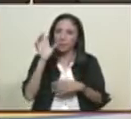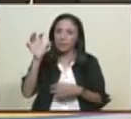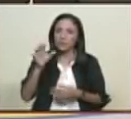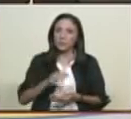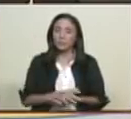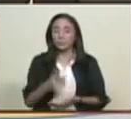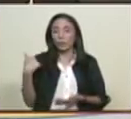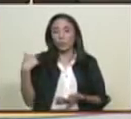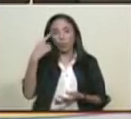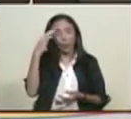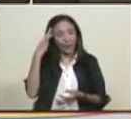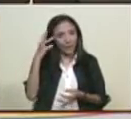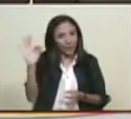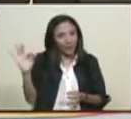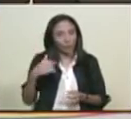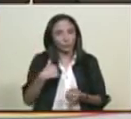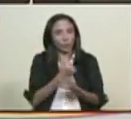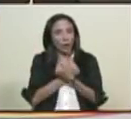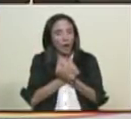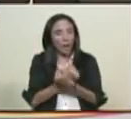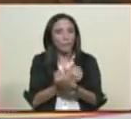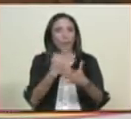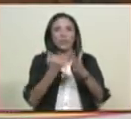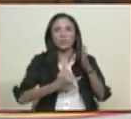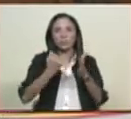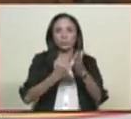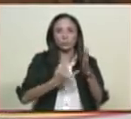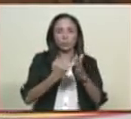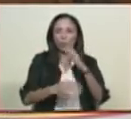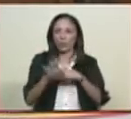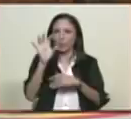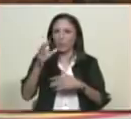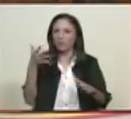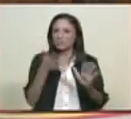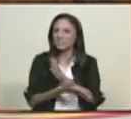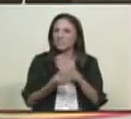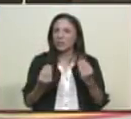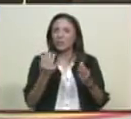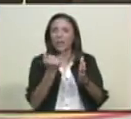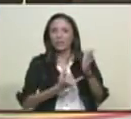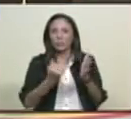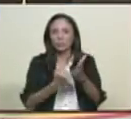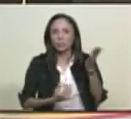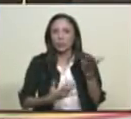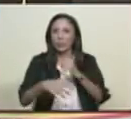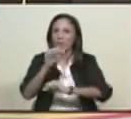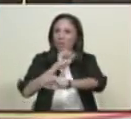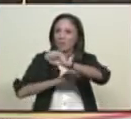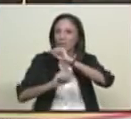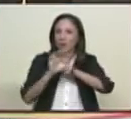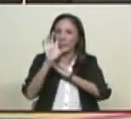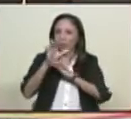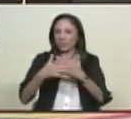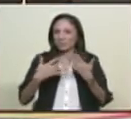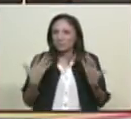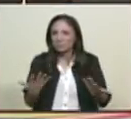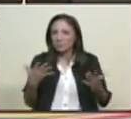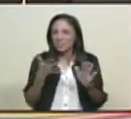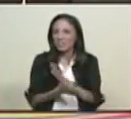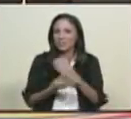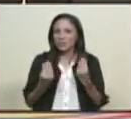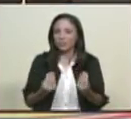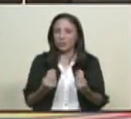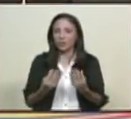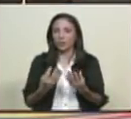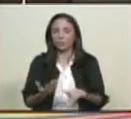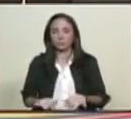Creemos profundamente en las instituciones republicanas, en el concepto de la república, de lo público, de lo compartido,